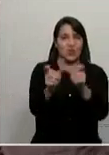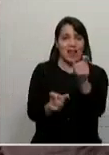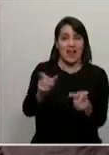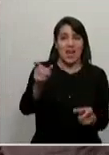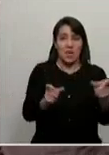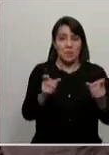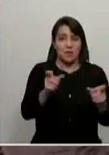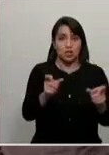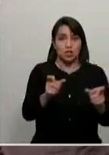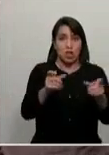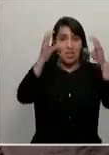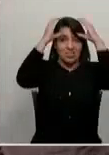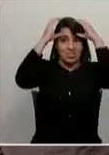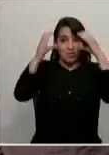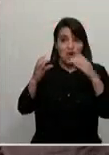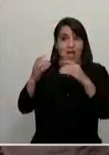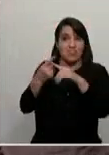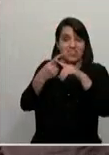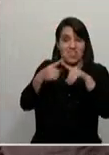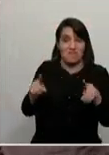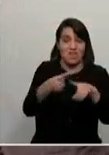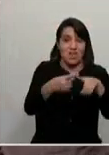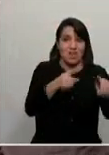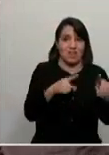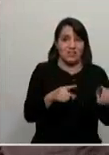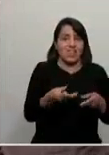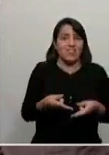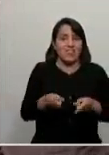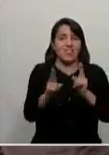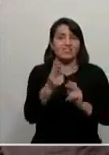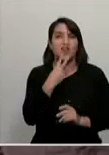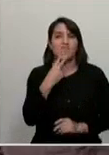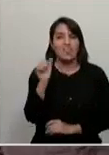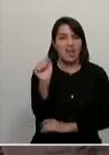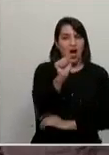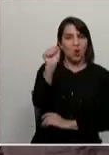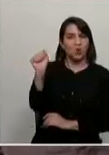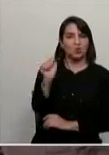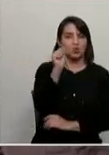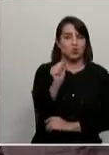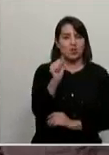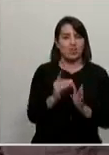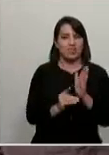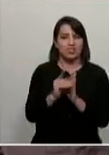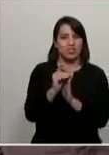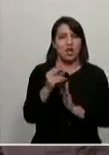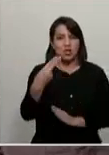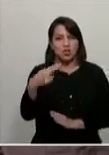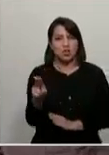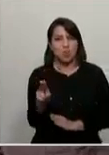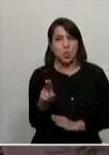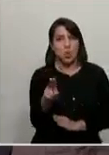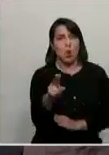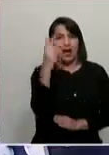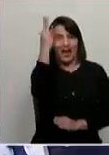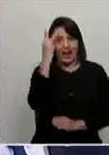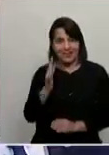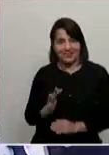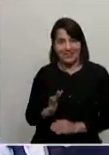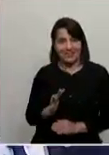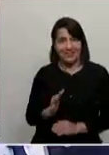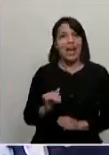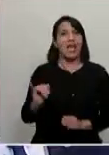Hola, Gustavo. Buenas tardes. Aquí estamos en las ruinas de Huanchaca, justamente viendo esta sesión 104 de la Convención